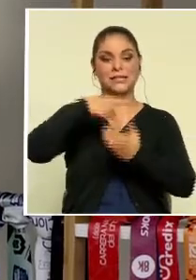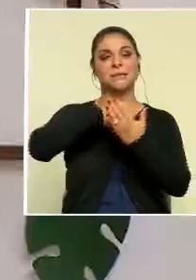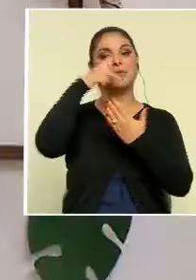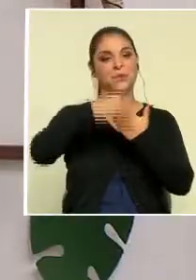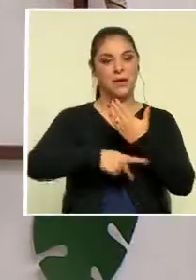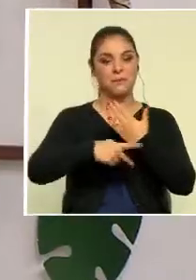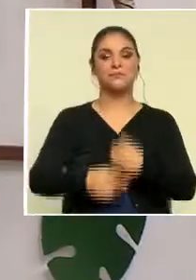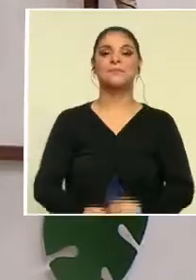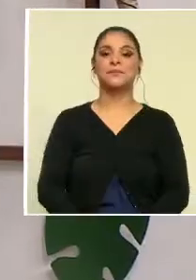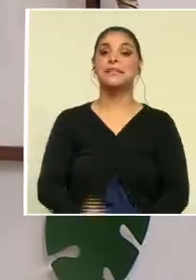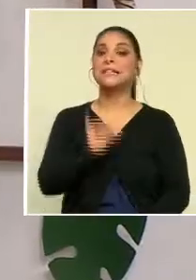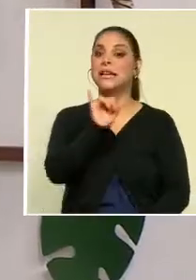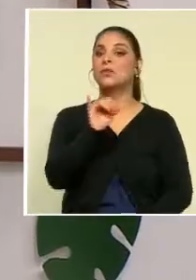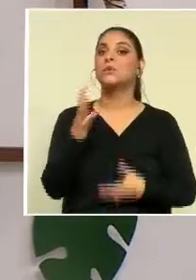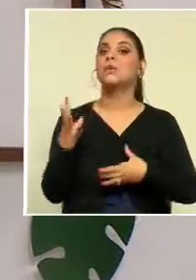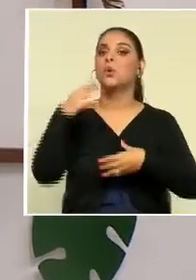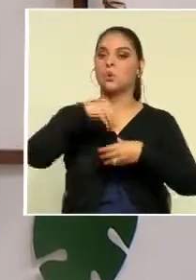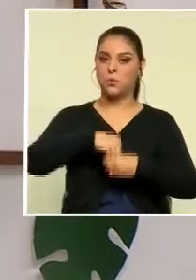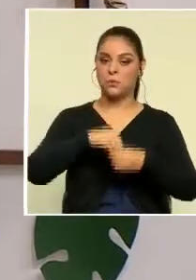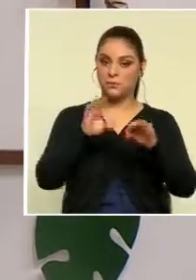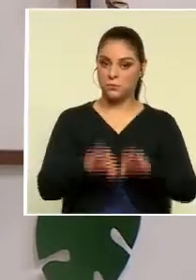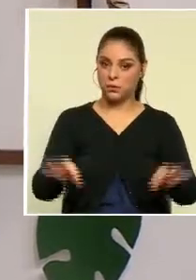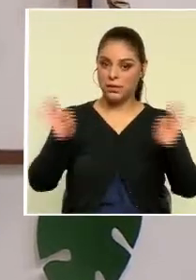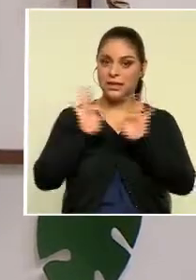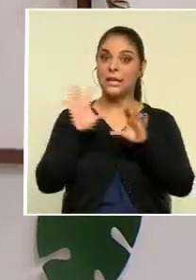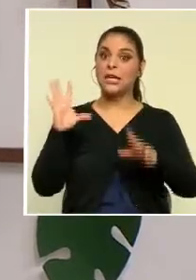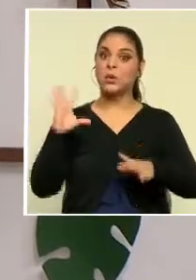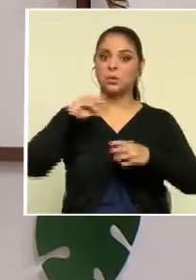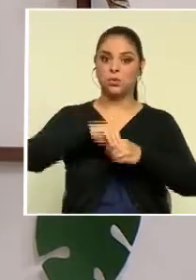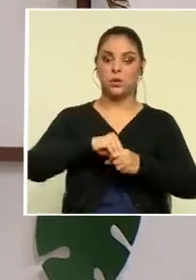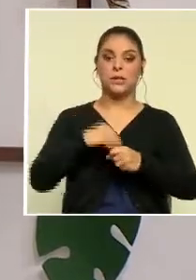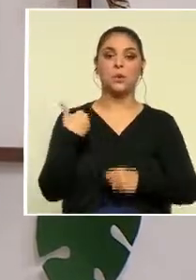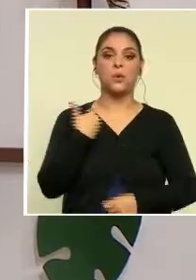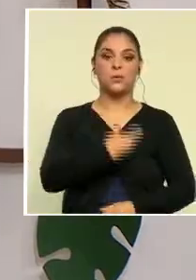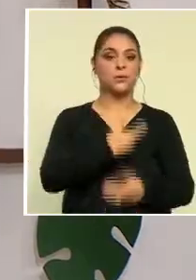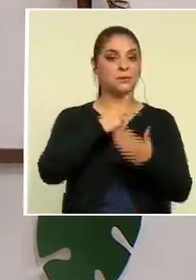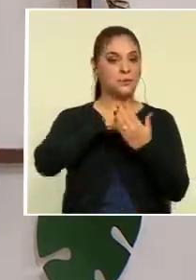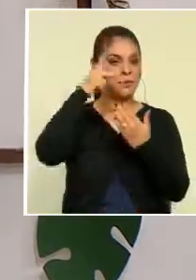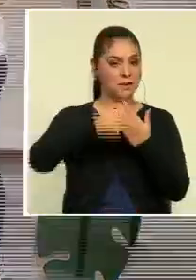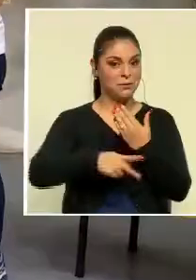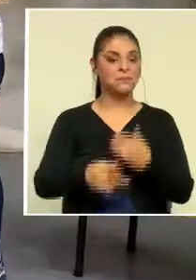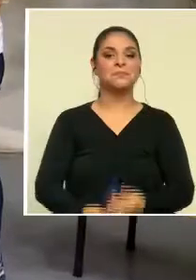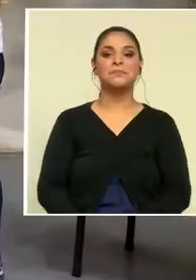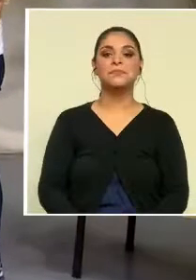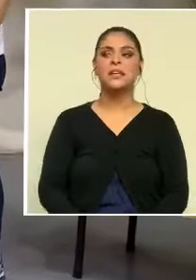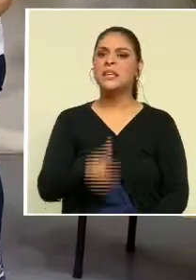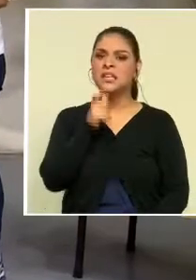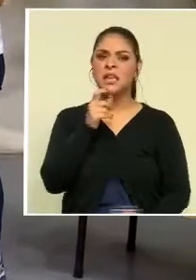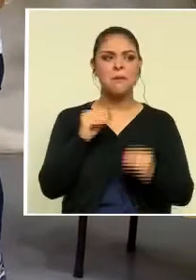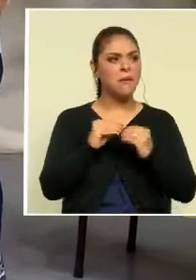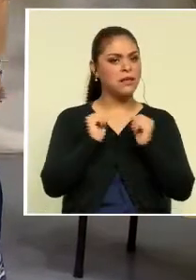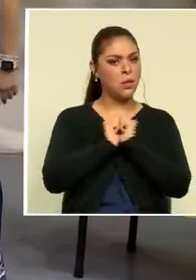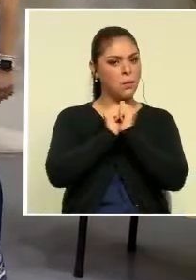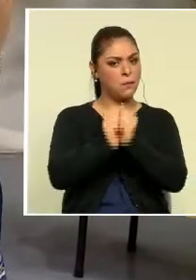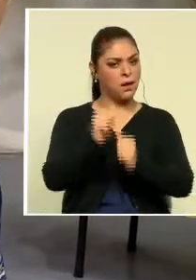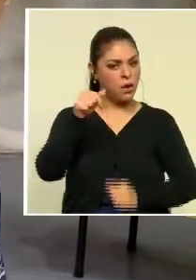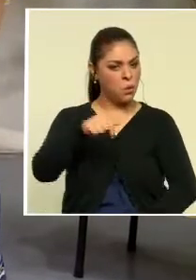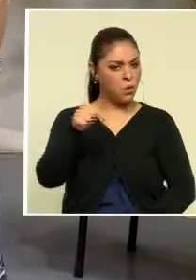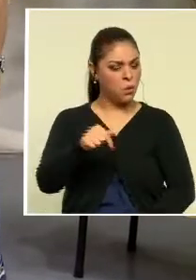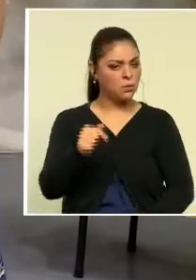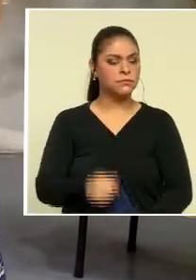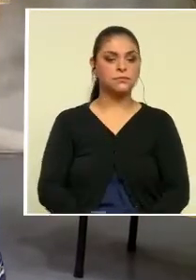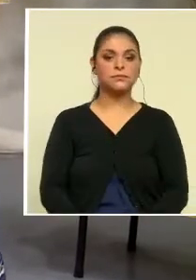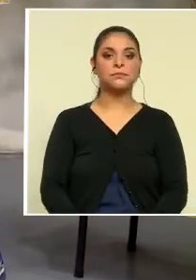parte de la inclusión verdad niña bailar que la inclusión de nuestro pueblo además nos acompaña hoy que nos acompaña a